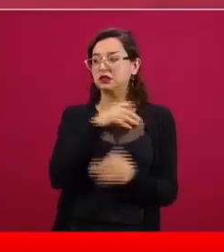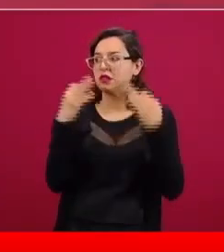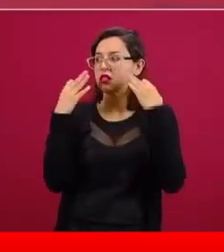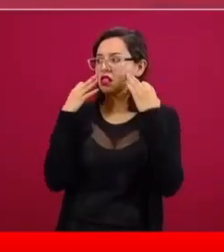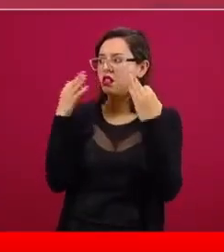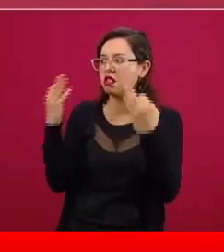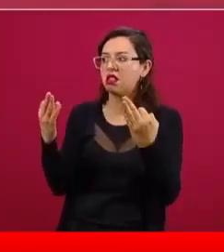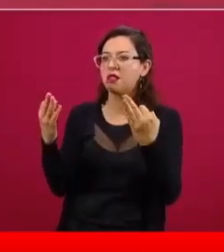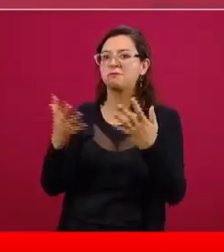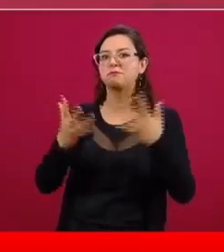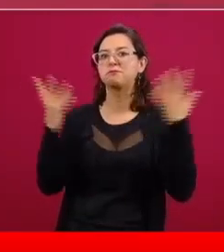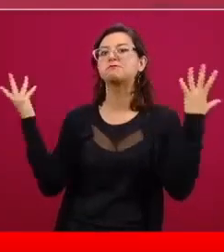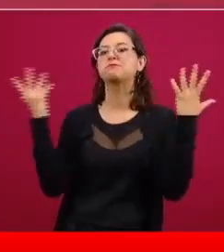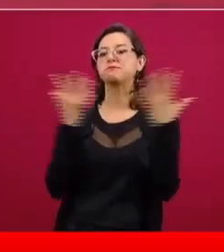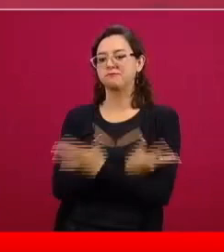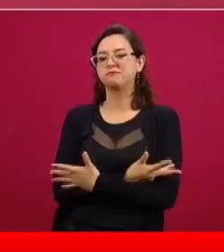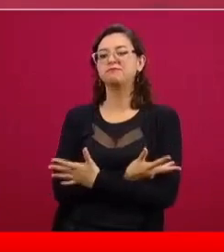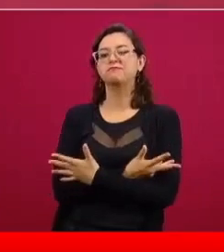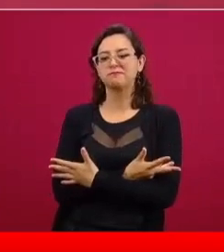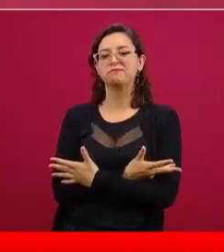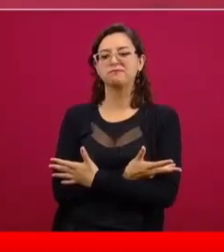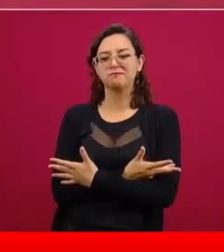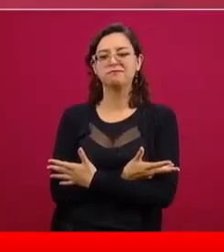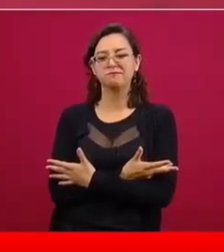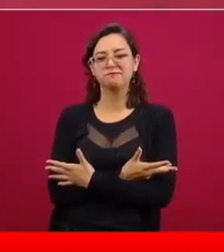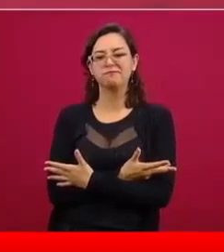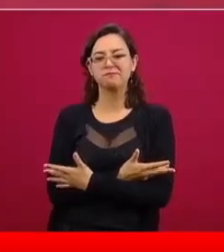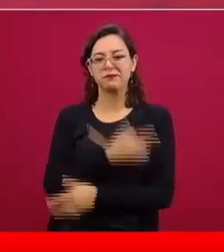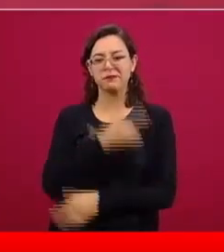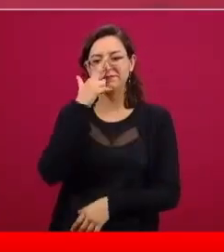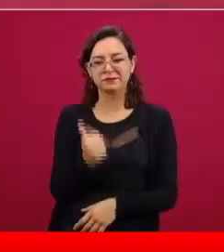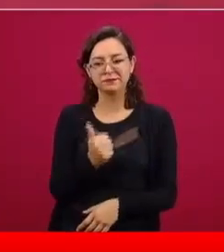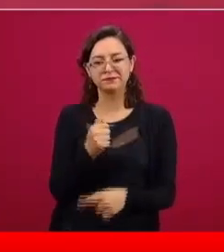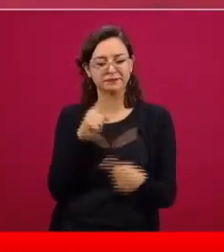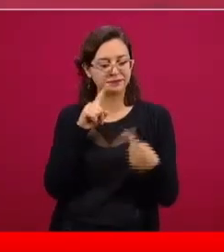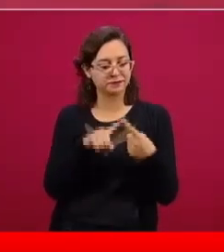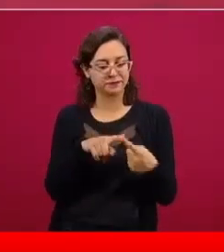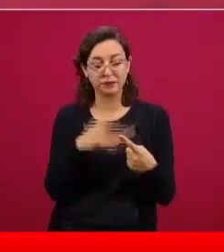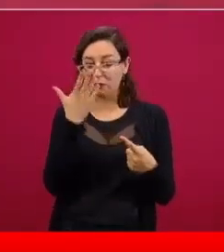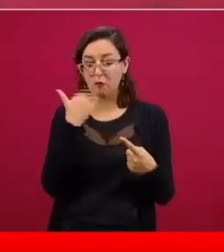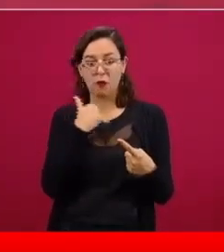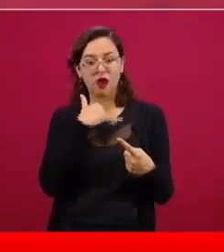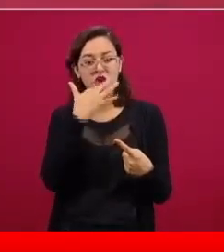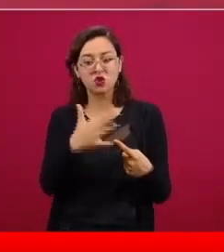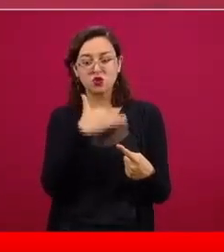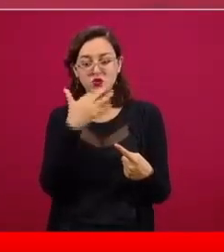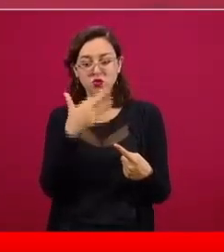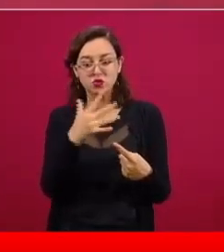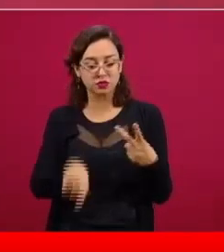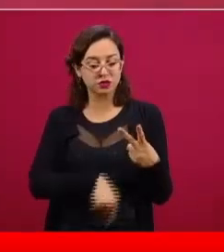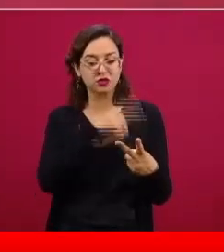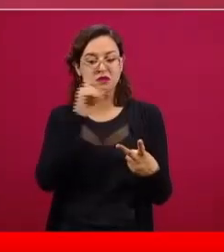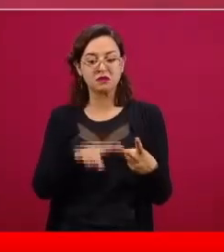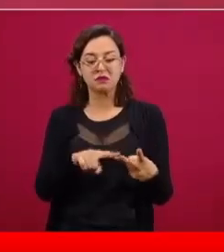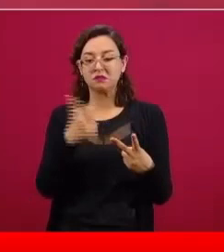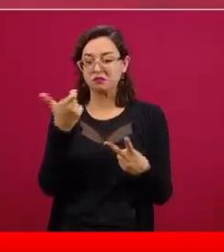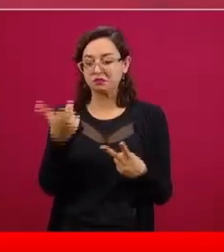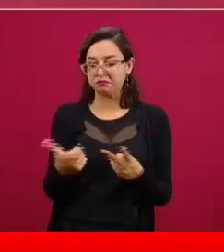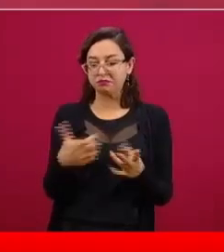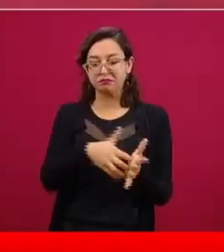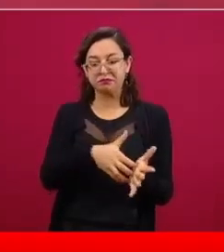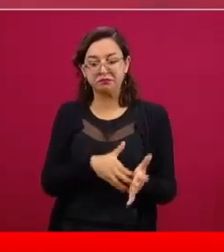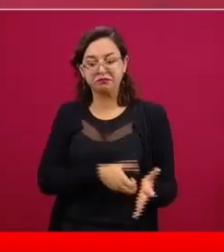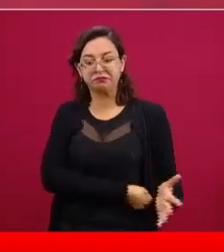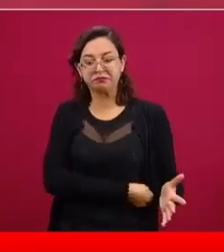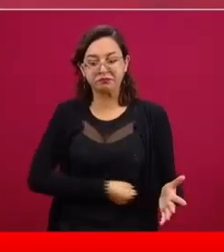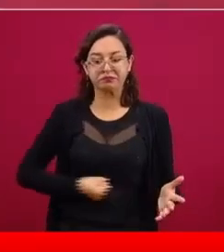manifiesto de que sin corrupción y con austeridad, sin lujos,